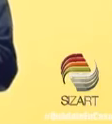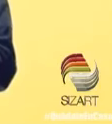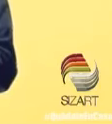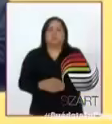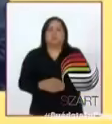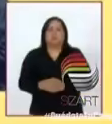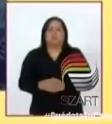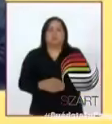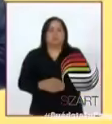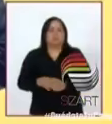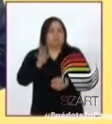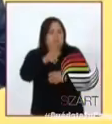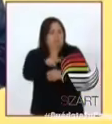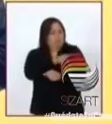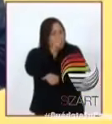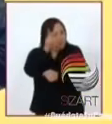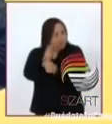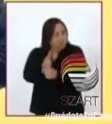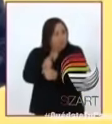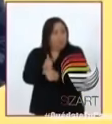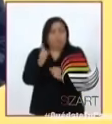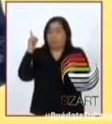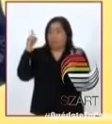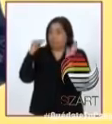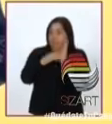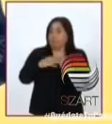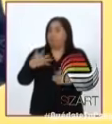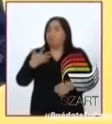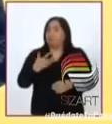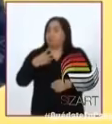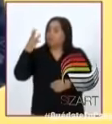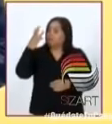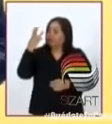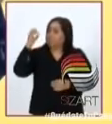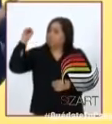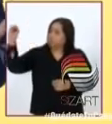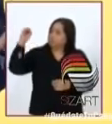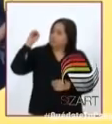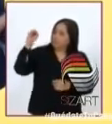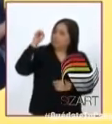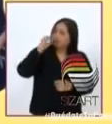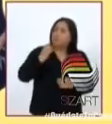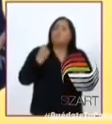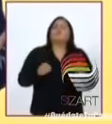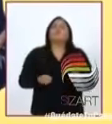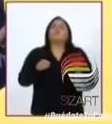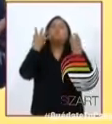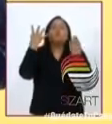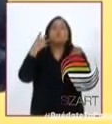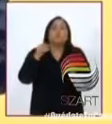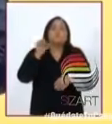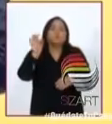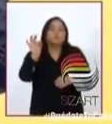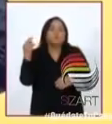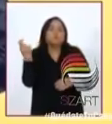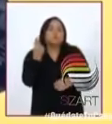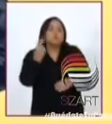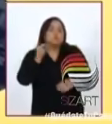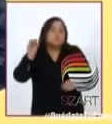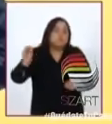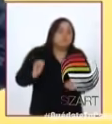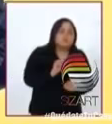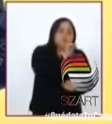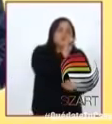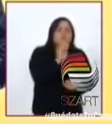Como pueden darse cuenta, mil tiene tres ceros. ¿Cuántos lugares crees que se tenga que